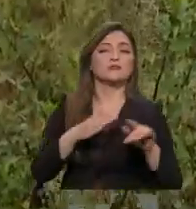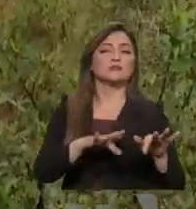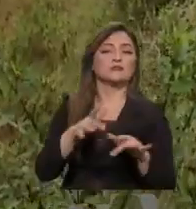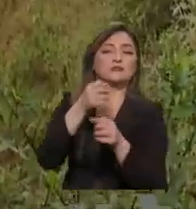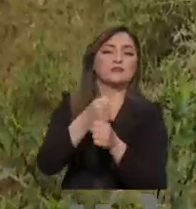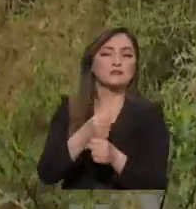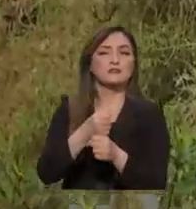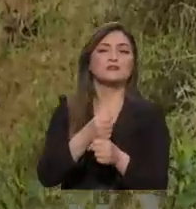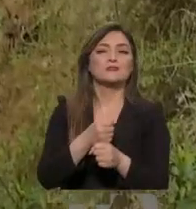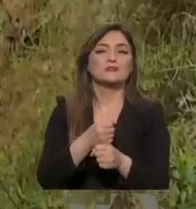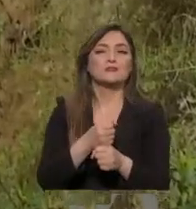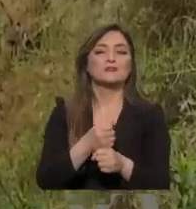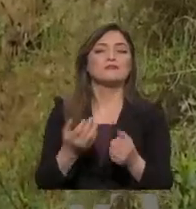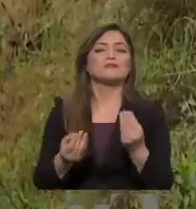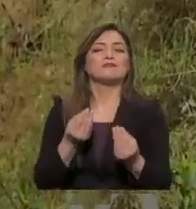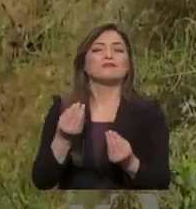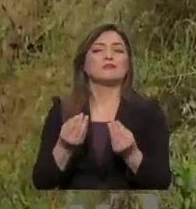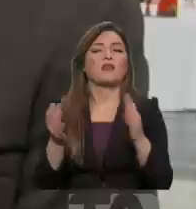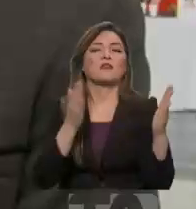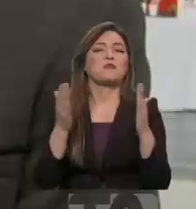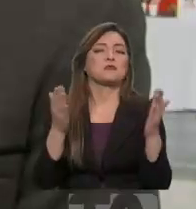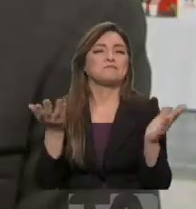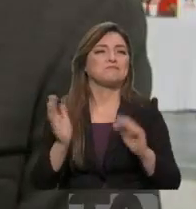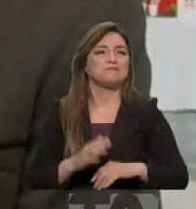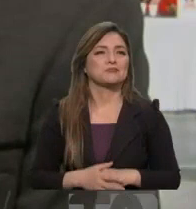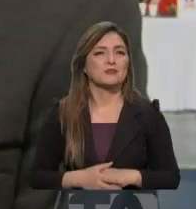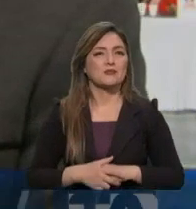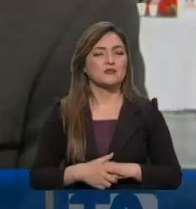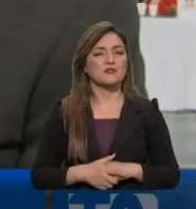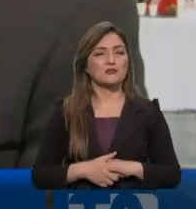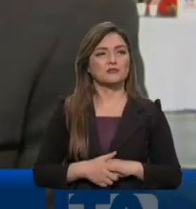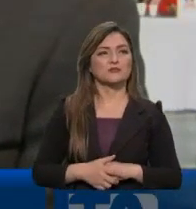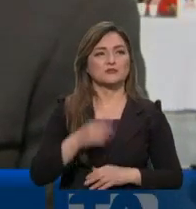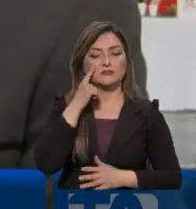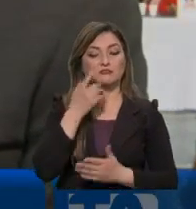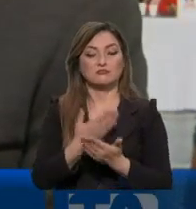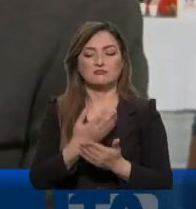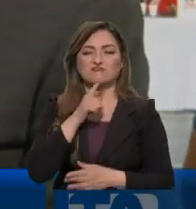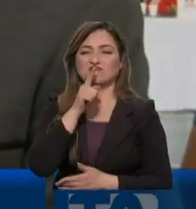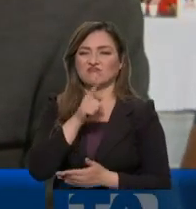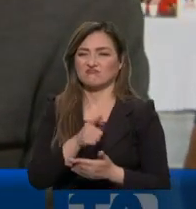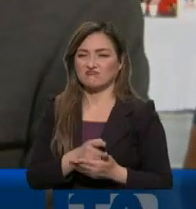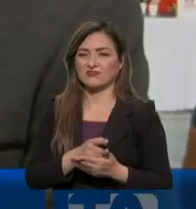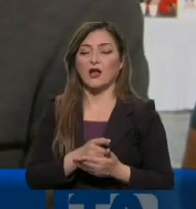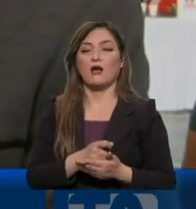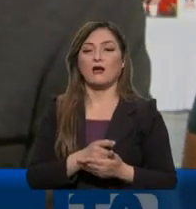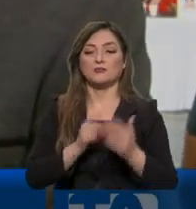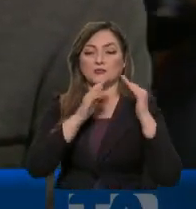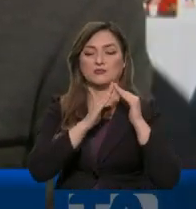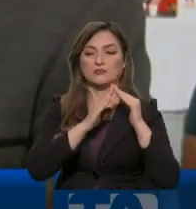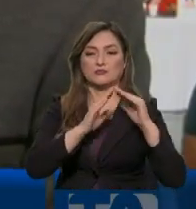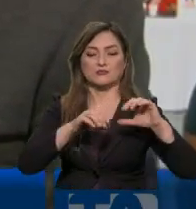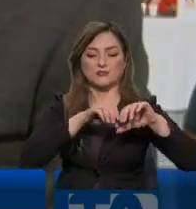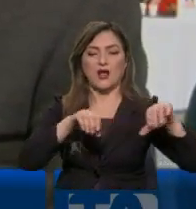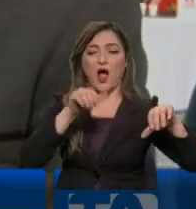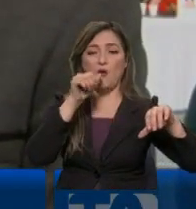de Seguridad solo se han tomado provisionales. Sí, efectivamente, comprobé que un exceso de agua está generando una